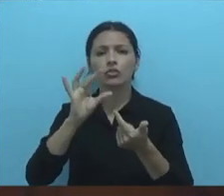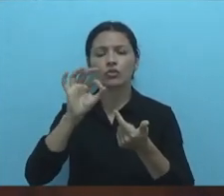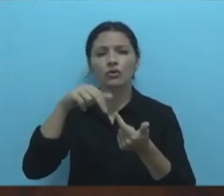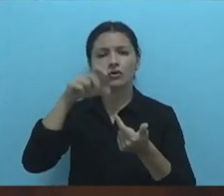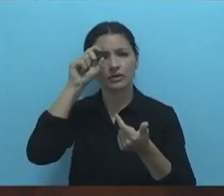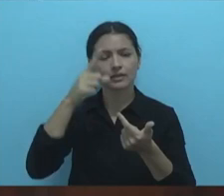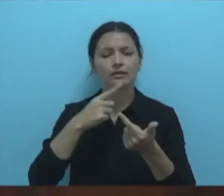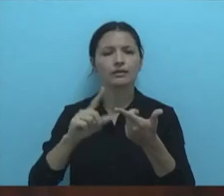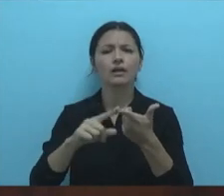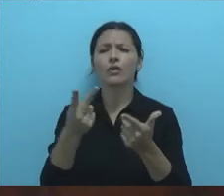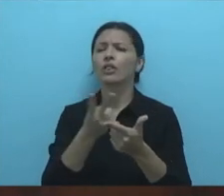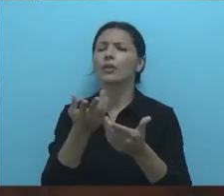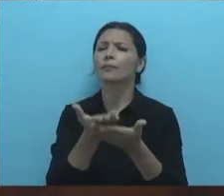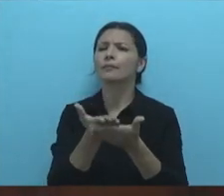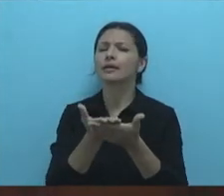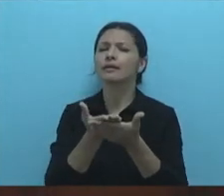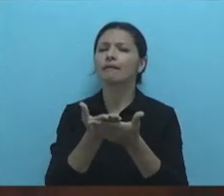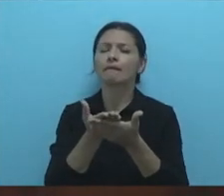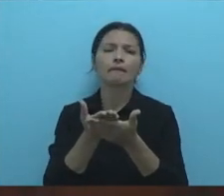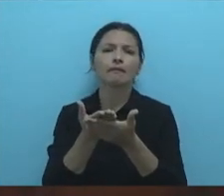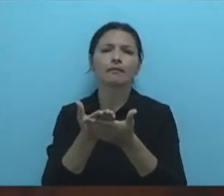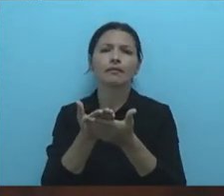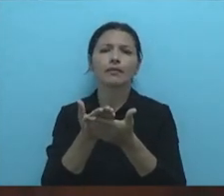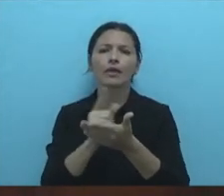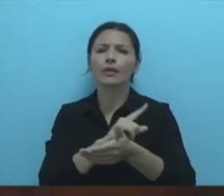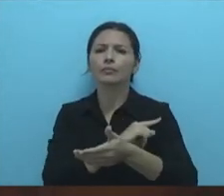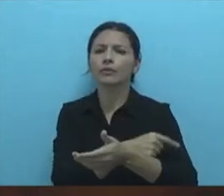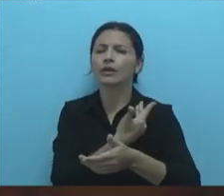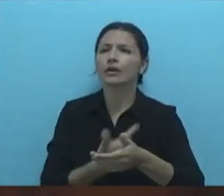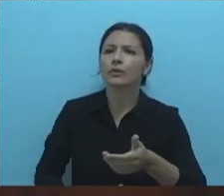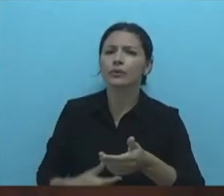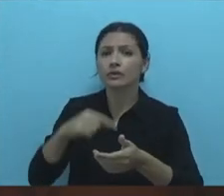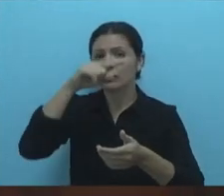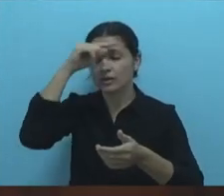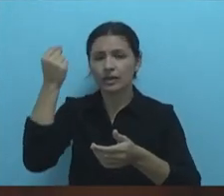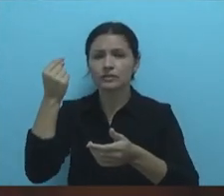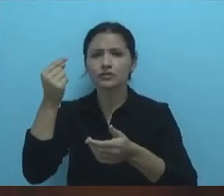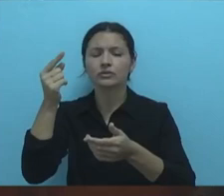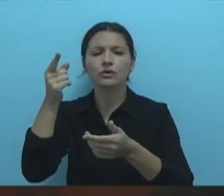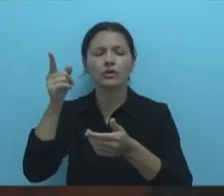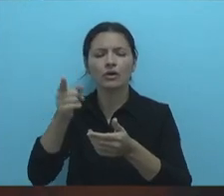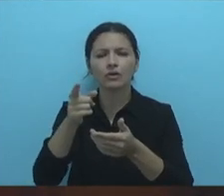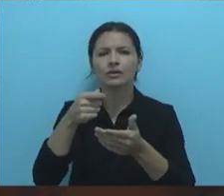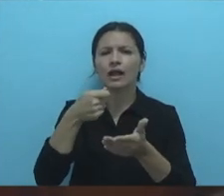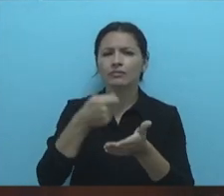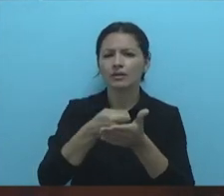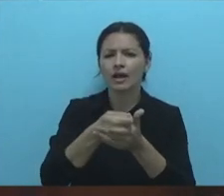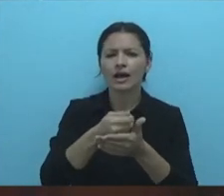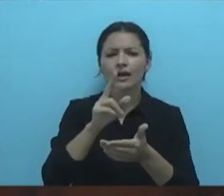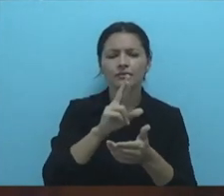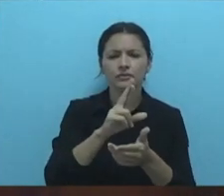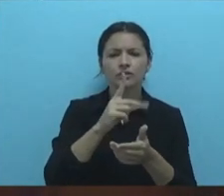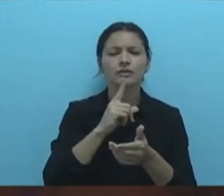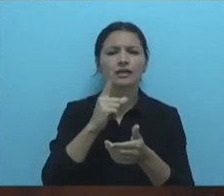disponga gestionar ante el poder ejecutivo nacional la exhibición de los próximos dos pagos de la revisión técnica obligatoria en la categoría